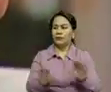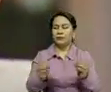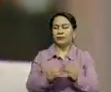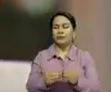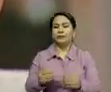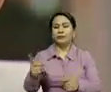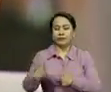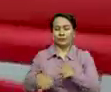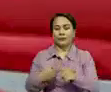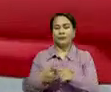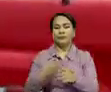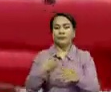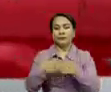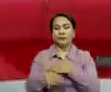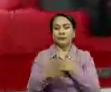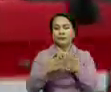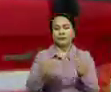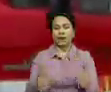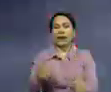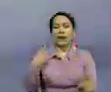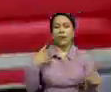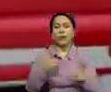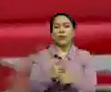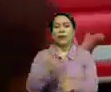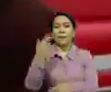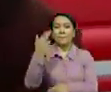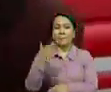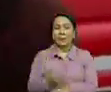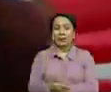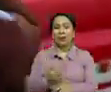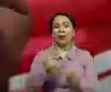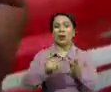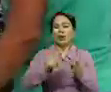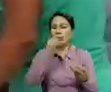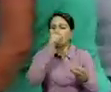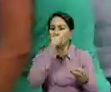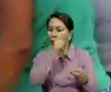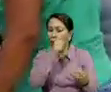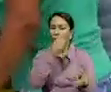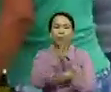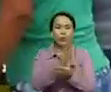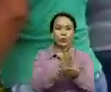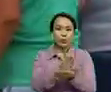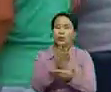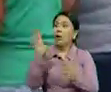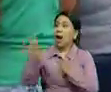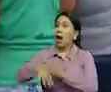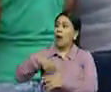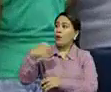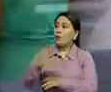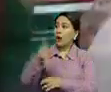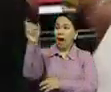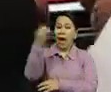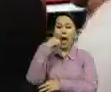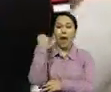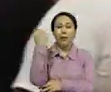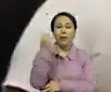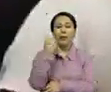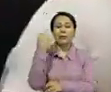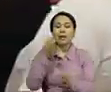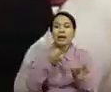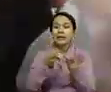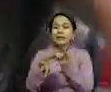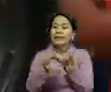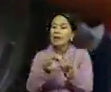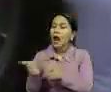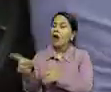requisa, la policía encontró arma blanca y droga. Y en los exteriores de la peni, las ambulancias tenían que explicarles a